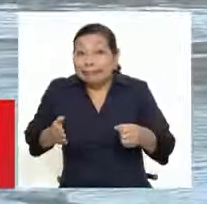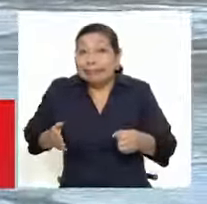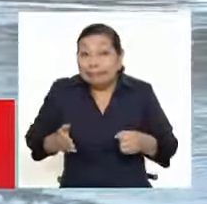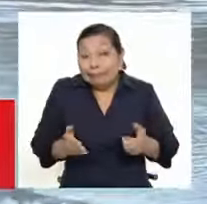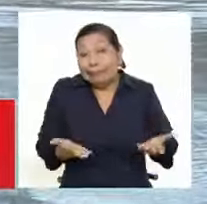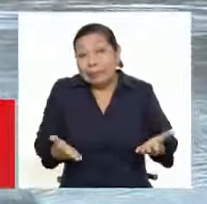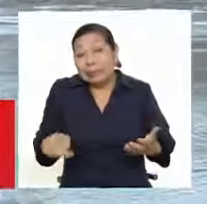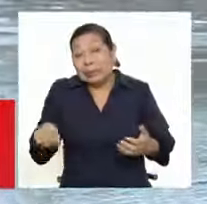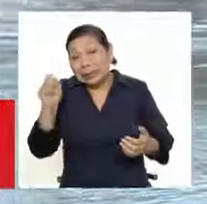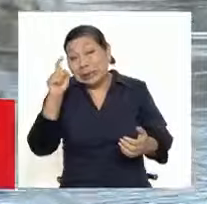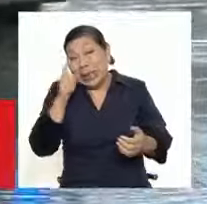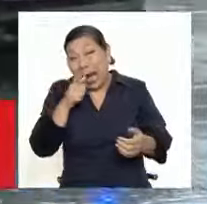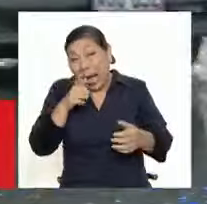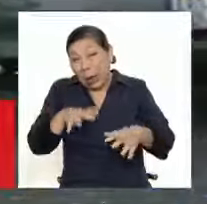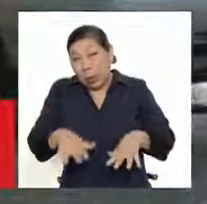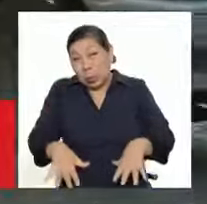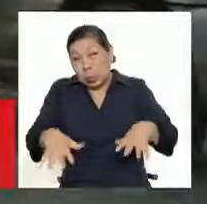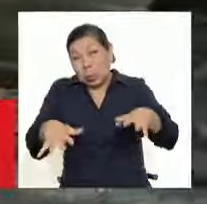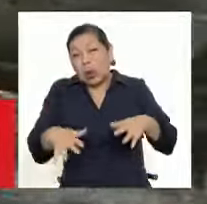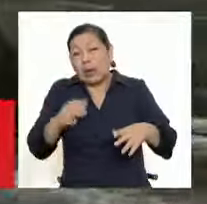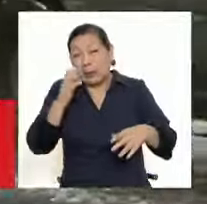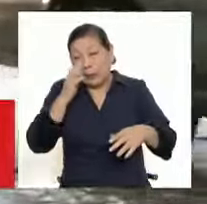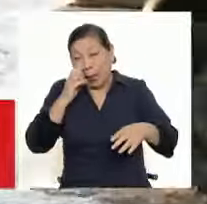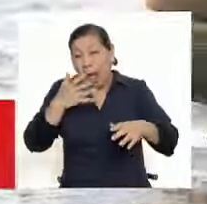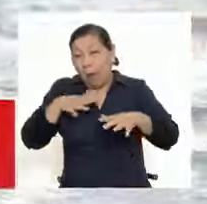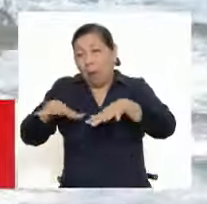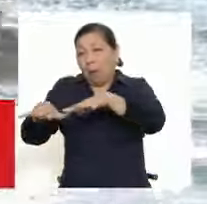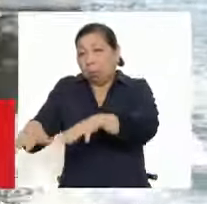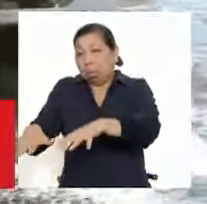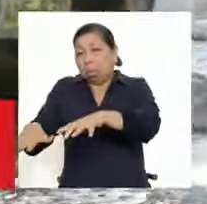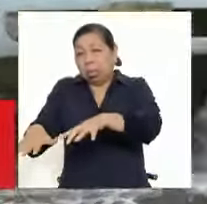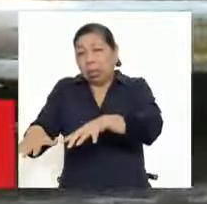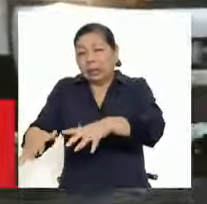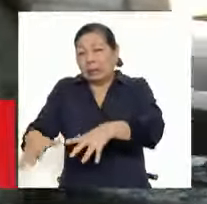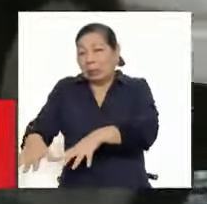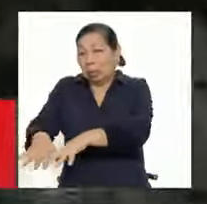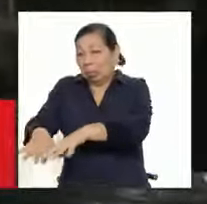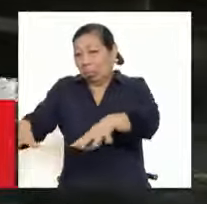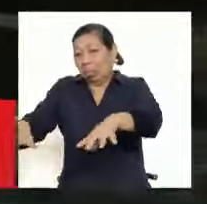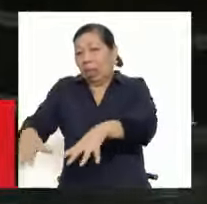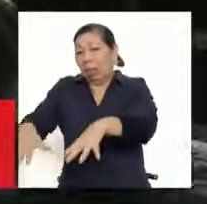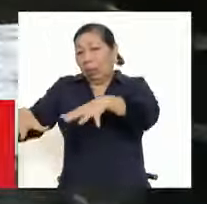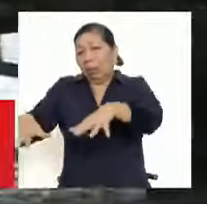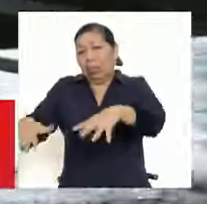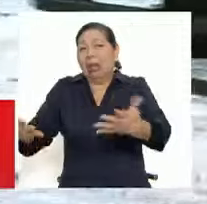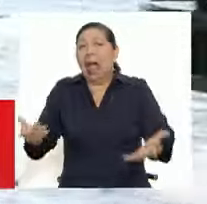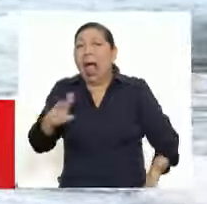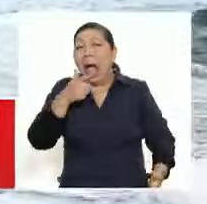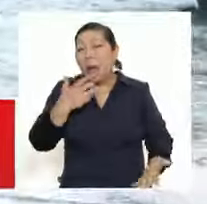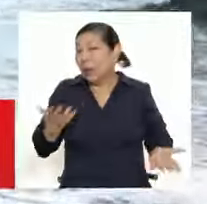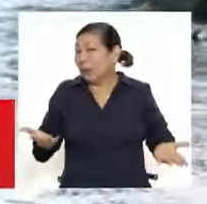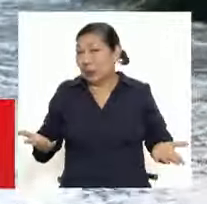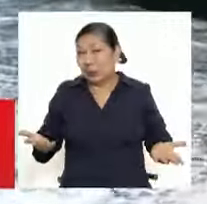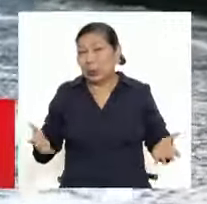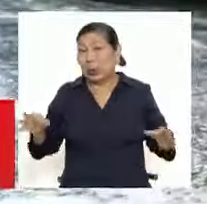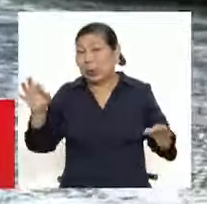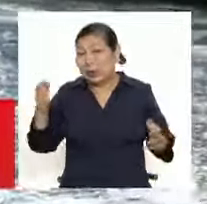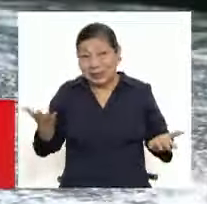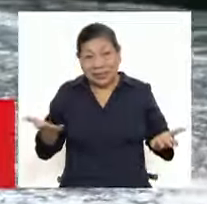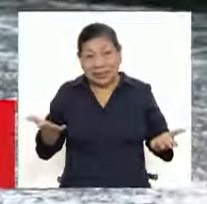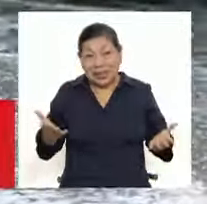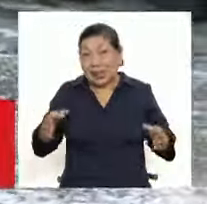atravesar por este gran charco de agua empozada que se ha formado aquí en esta vía. Como les digo, yo dudo bastante que